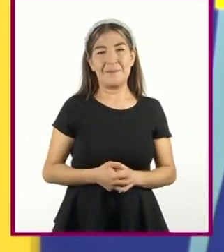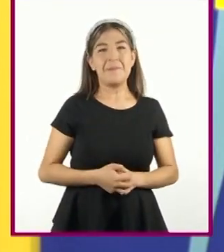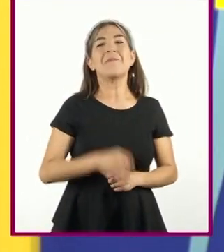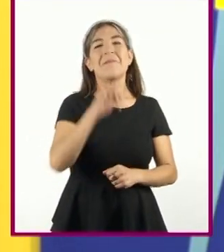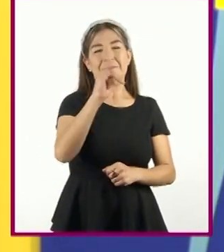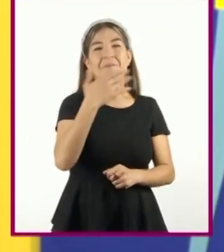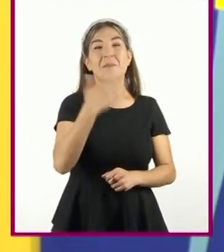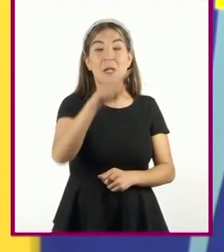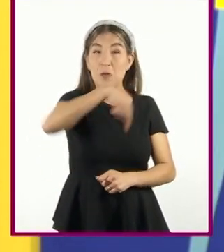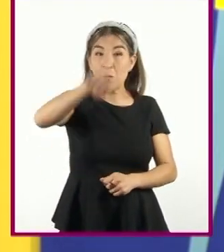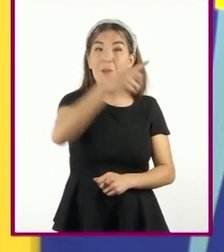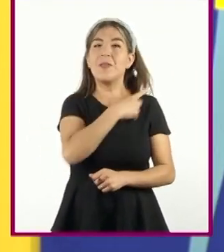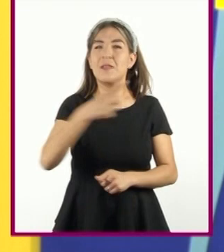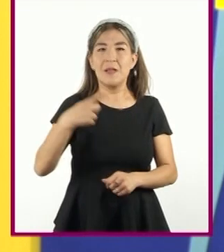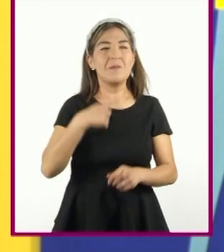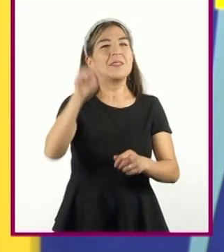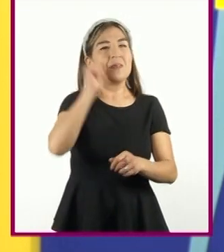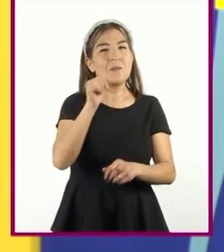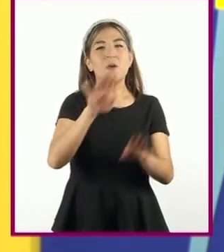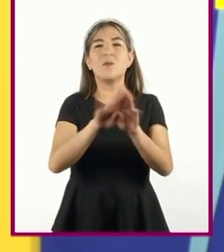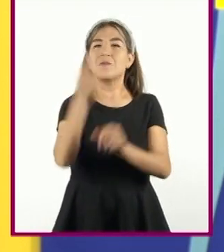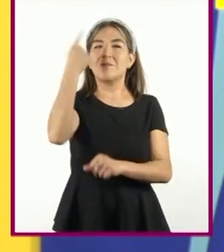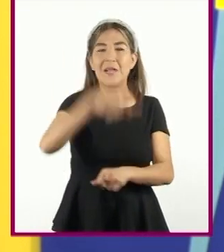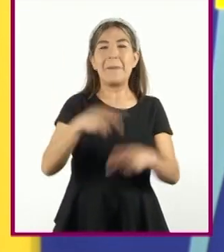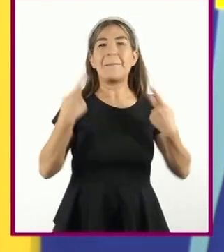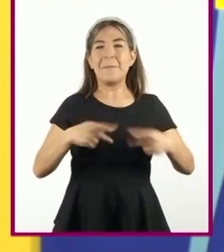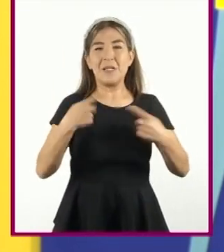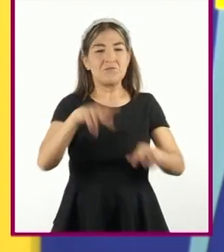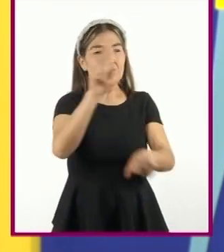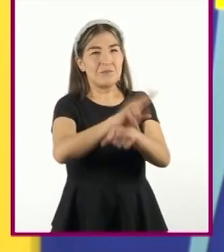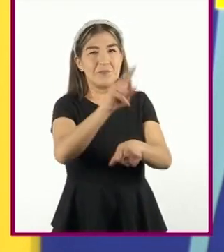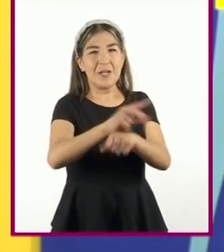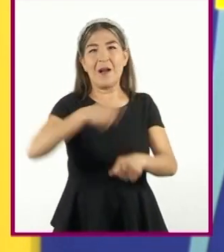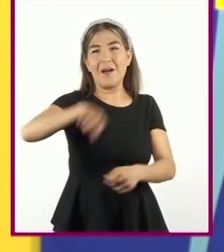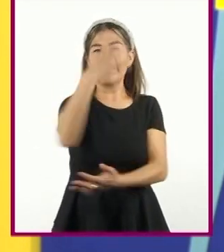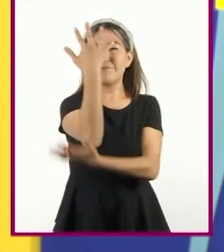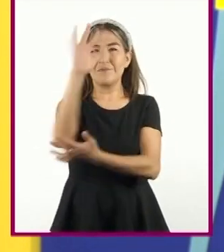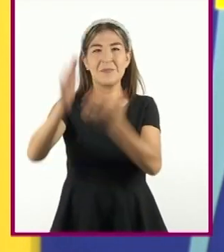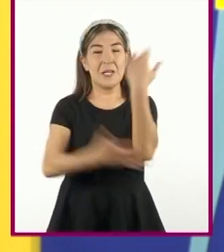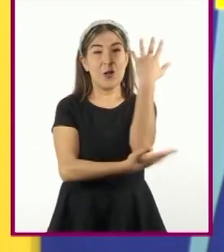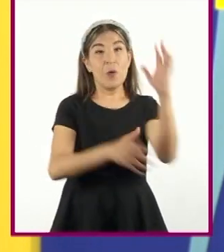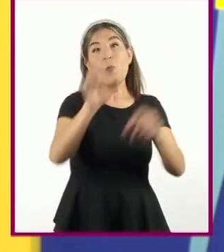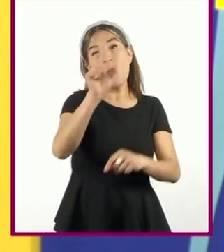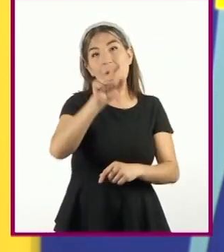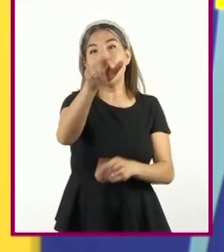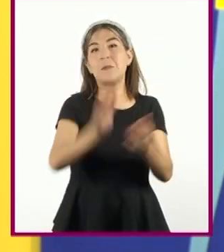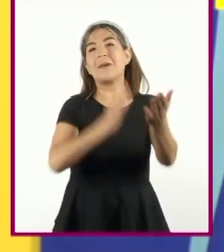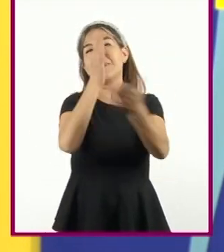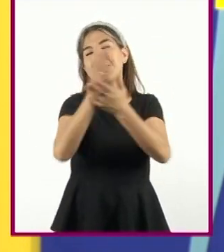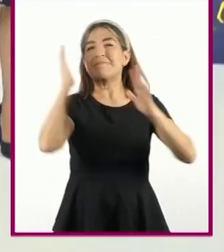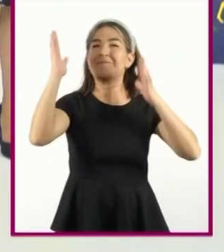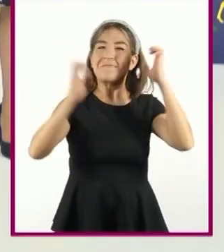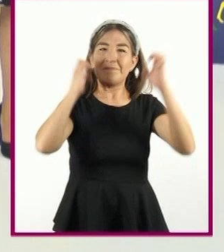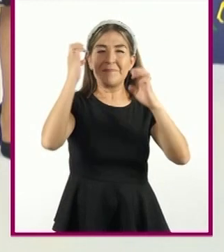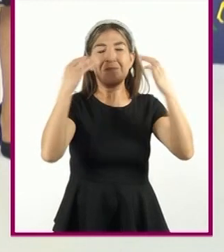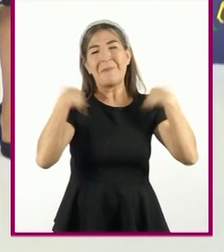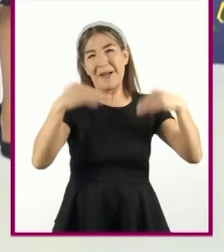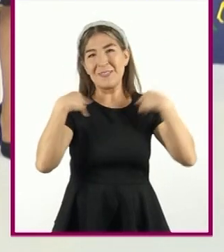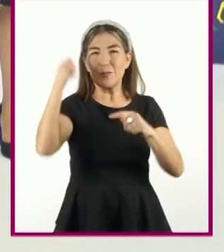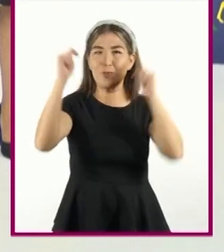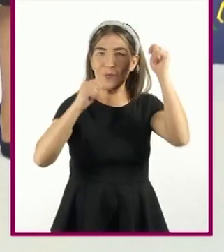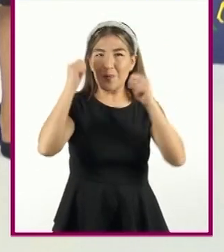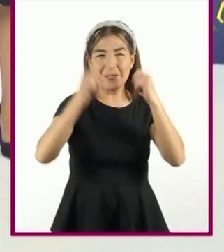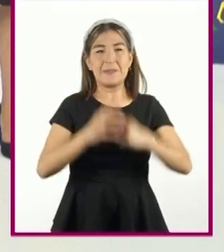recuerden siempre seguir las indicaciones de los guardias forestales cuando vayan a alguna excursión.